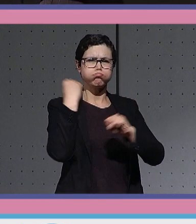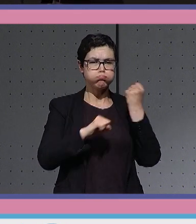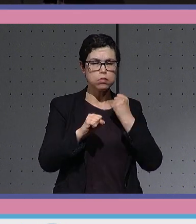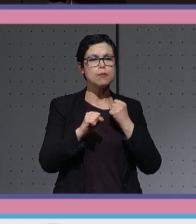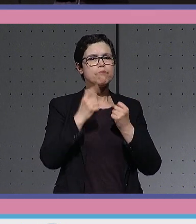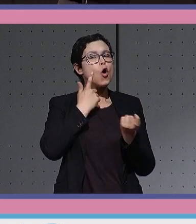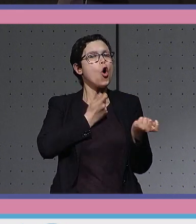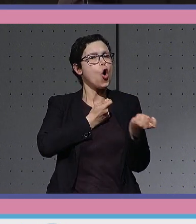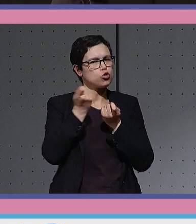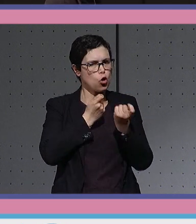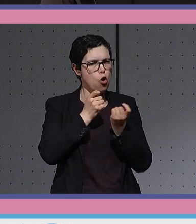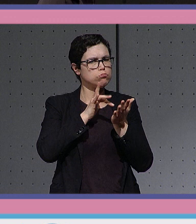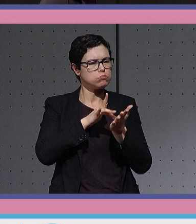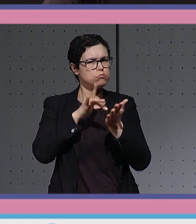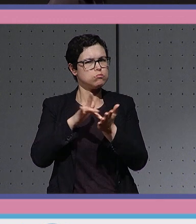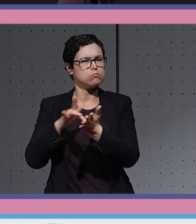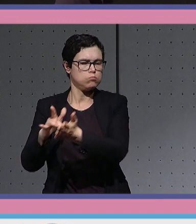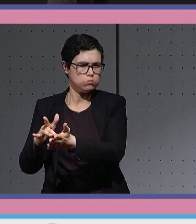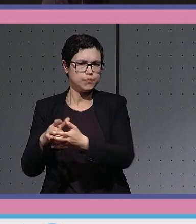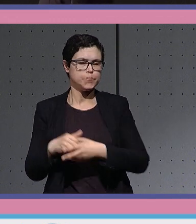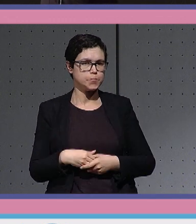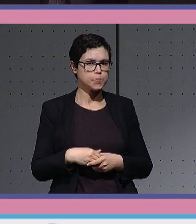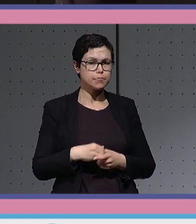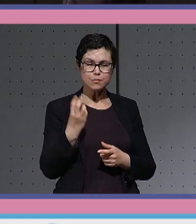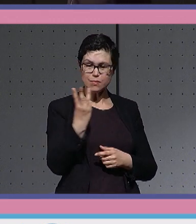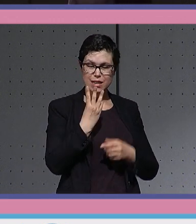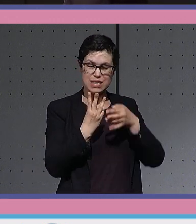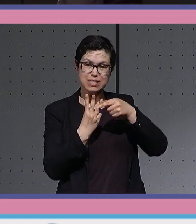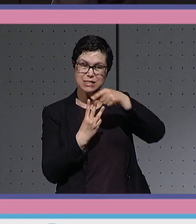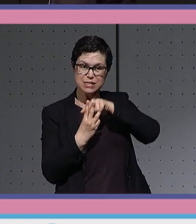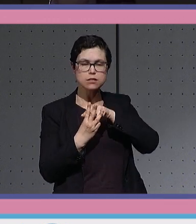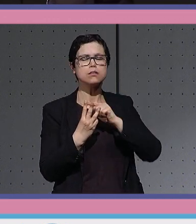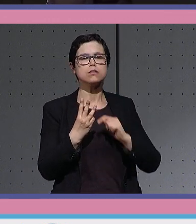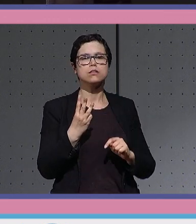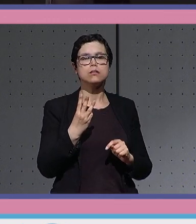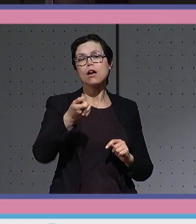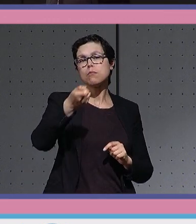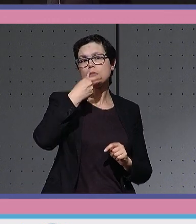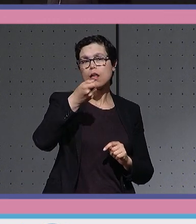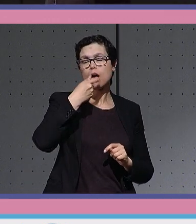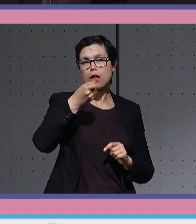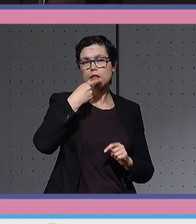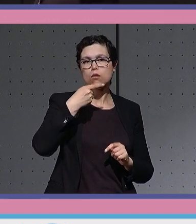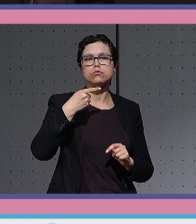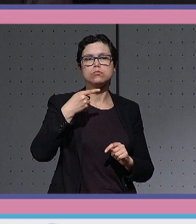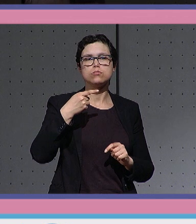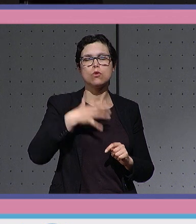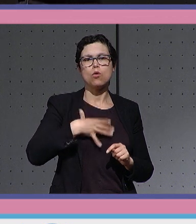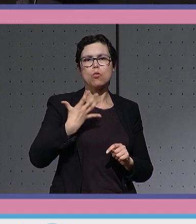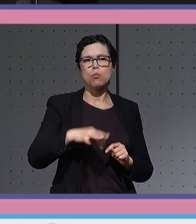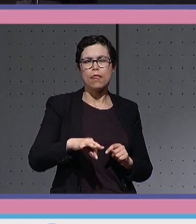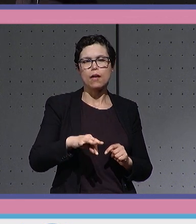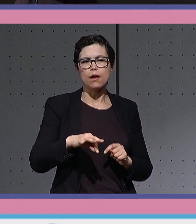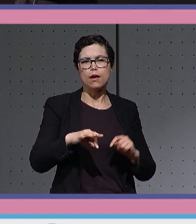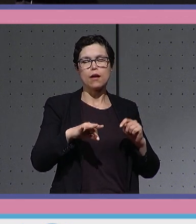controles periódicos, igual que la carbamazepina o la escarbazepina. Estas tres últimas que he mencionado son medicaciones que se utilizan como antiepilépticos, como